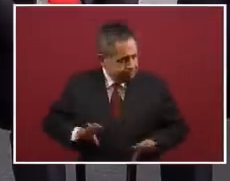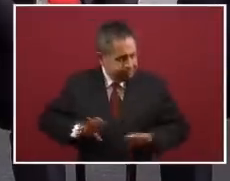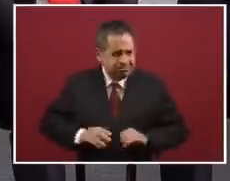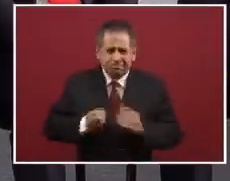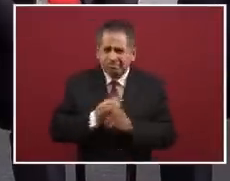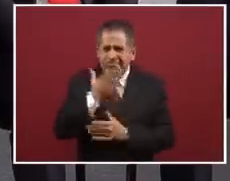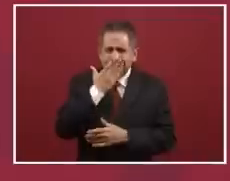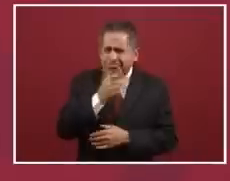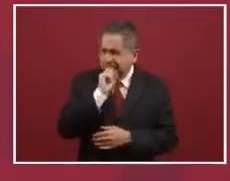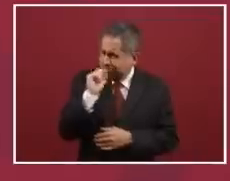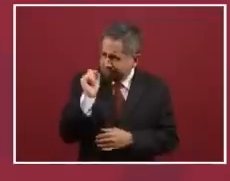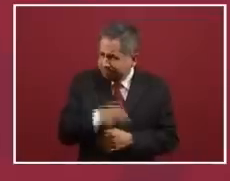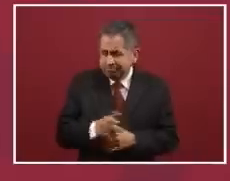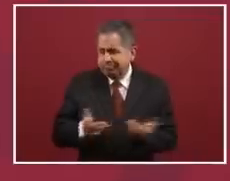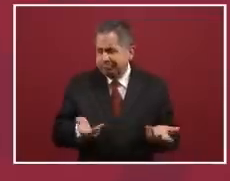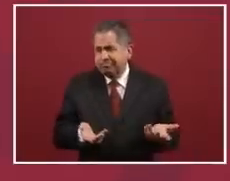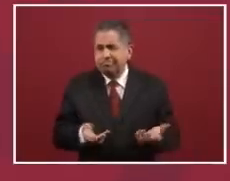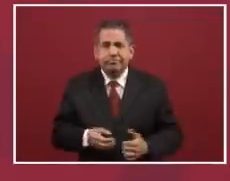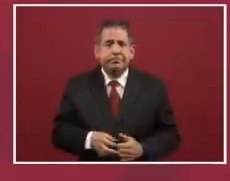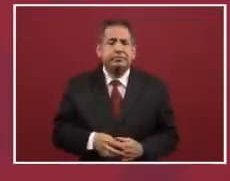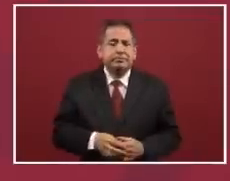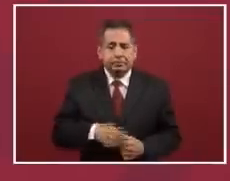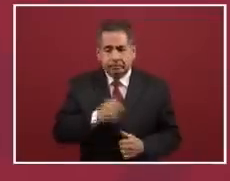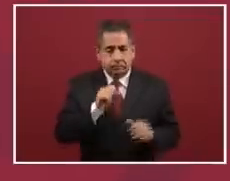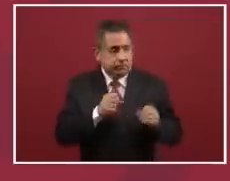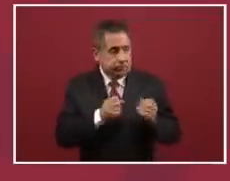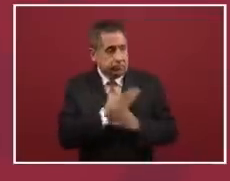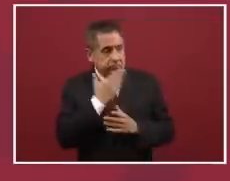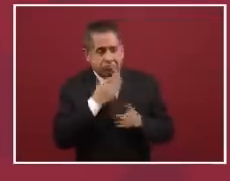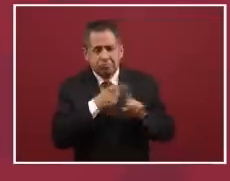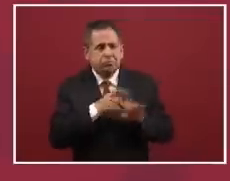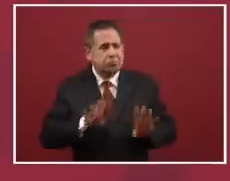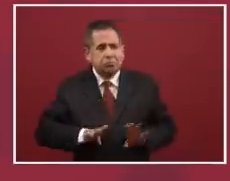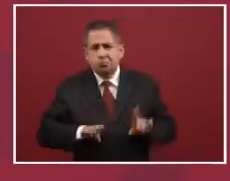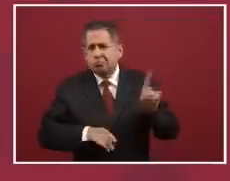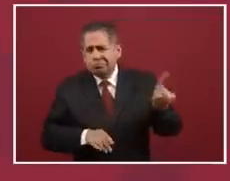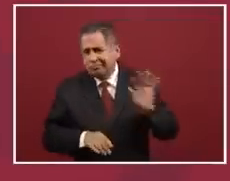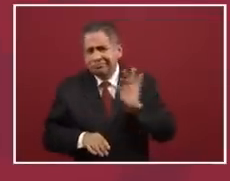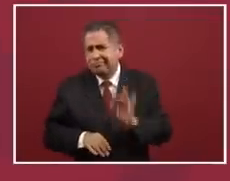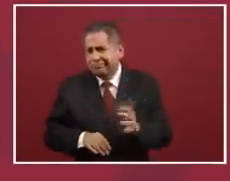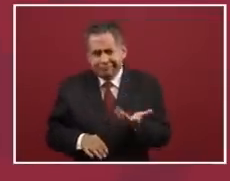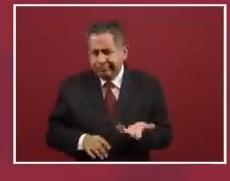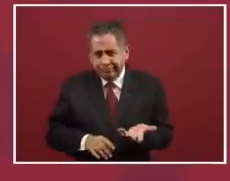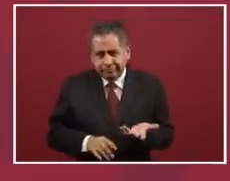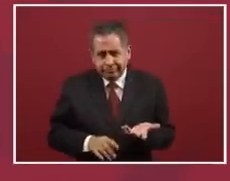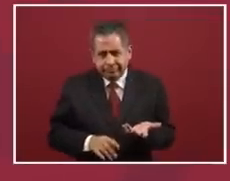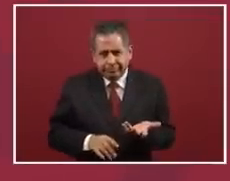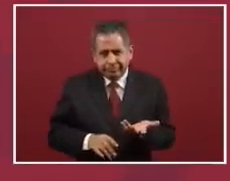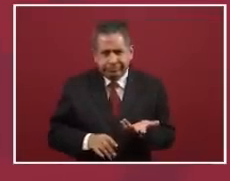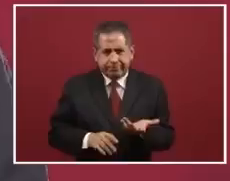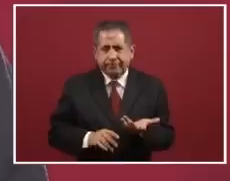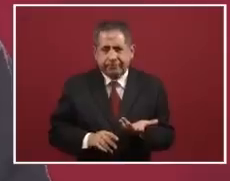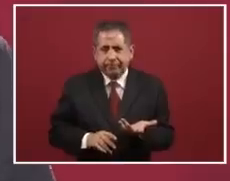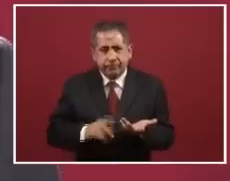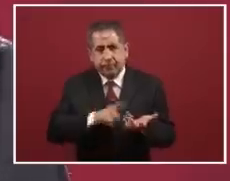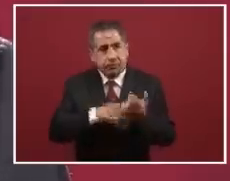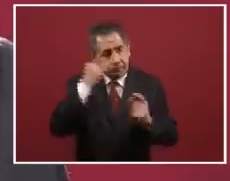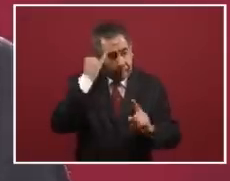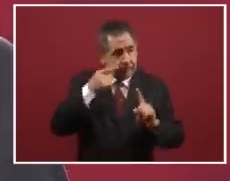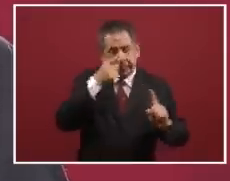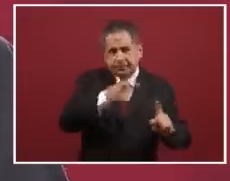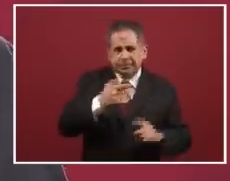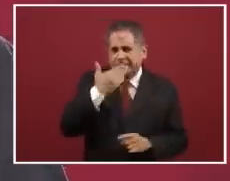al gobierno de Estados Unidos, le fue bien en sus propósitos.